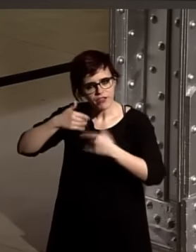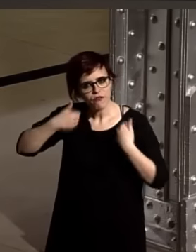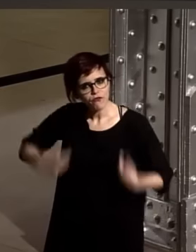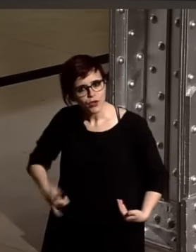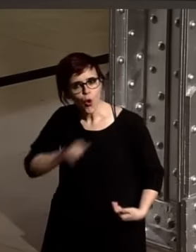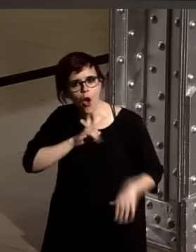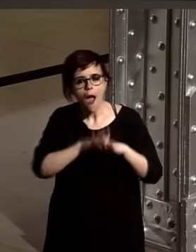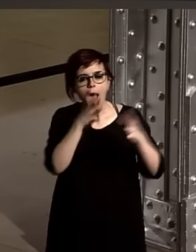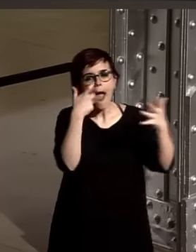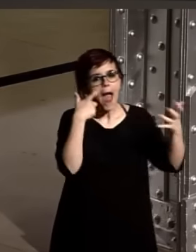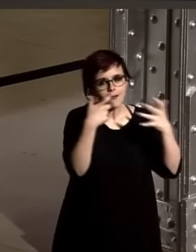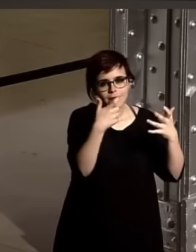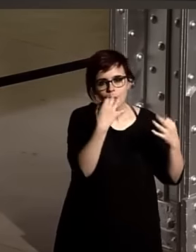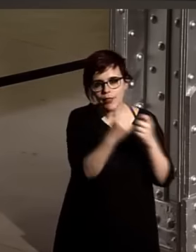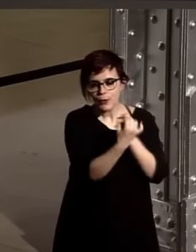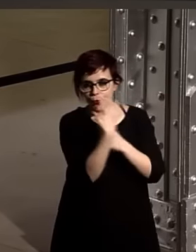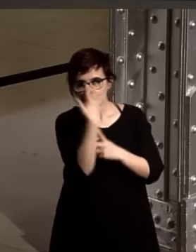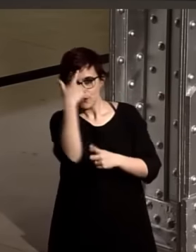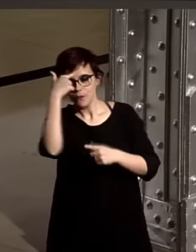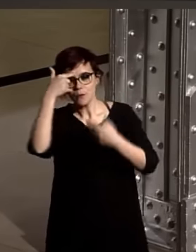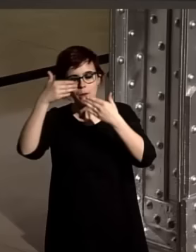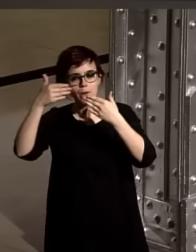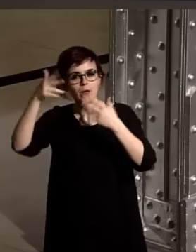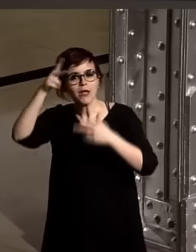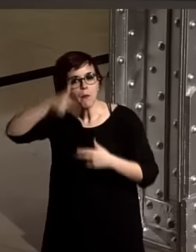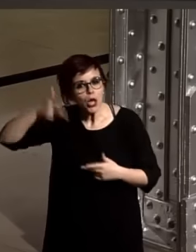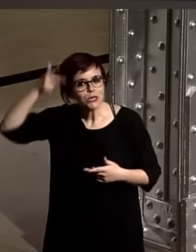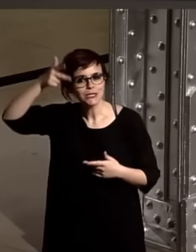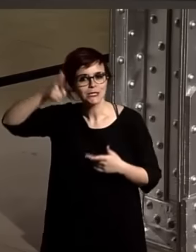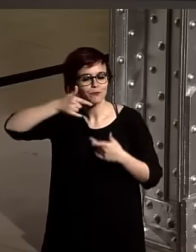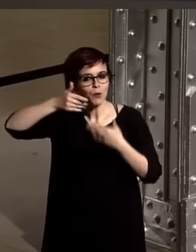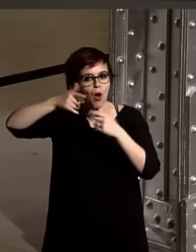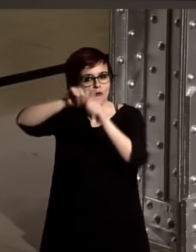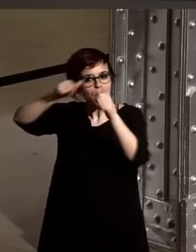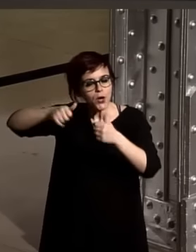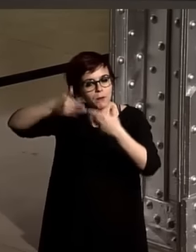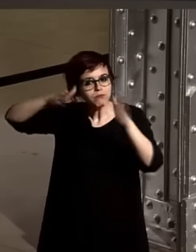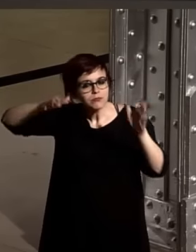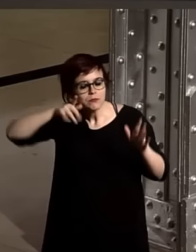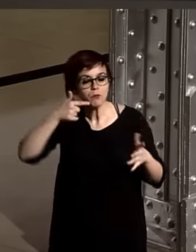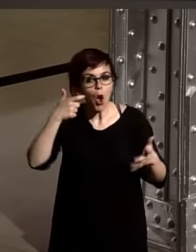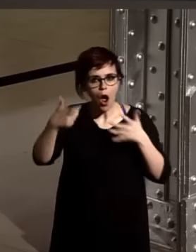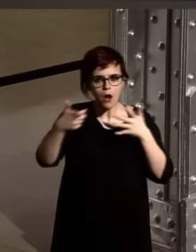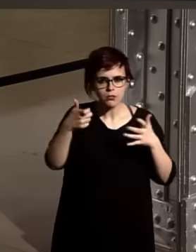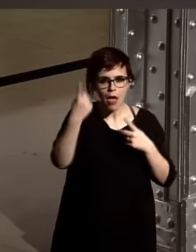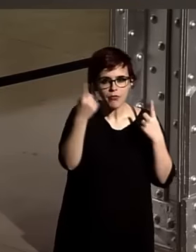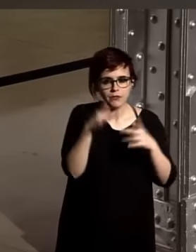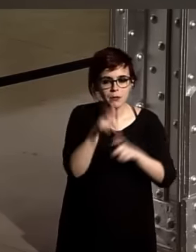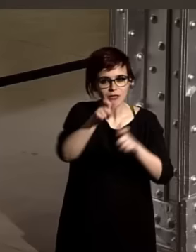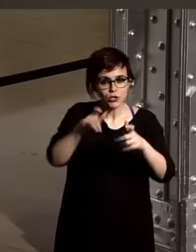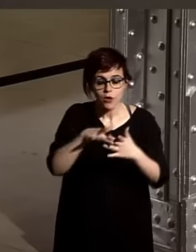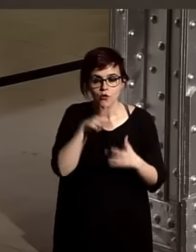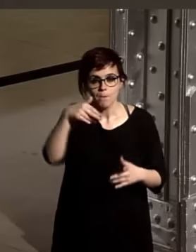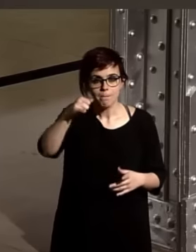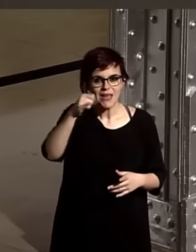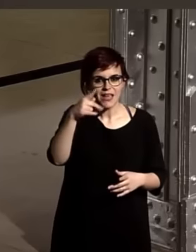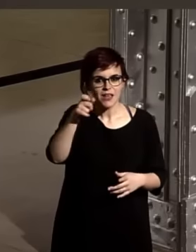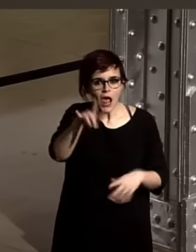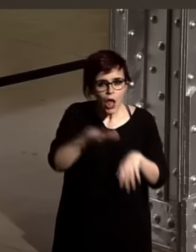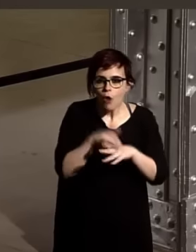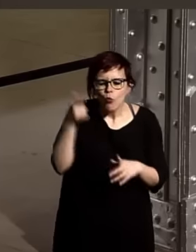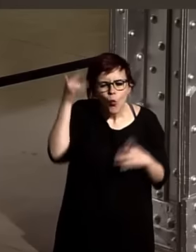de de abrir eh las hipótesis en la manera como trabajáis a veces los artistas de juntar gente con mikel A veces lo hemos dicho